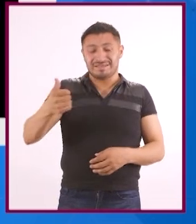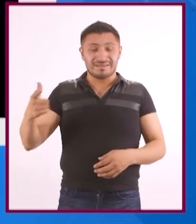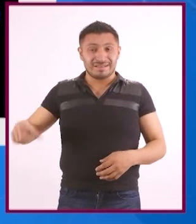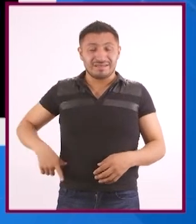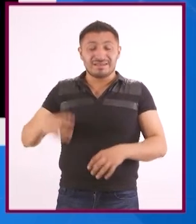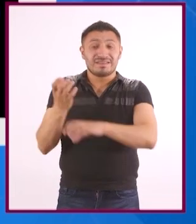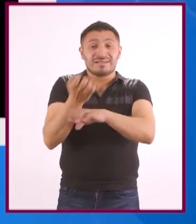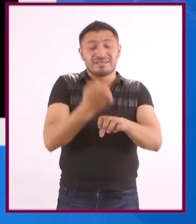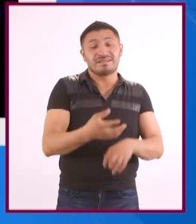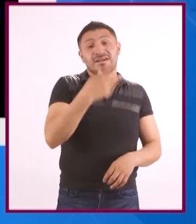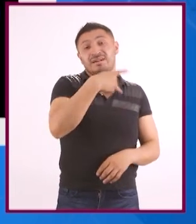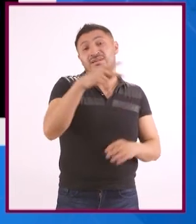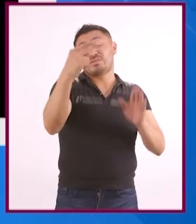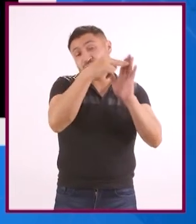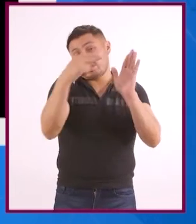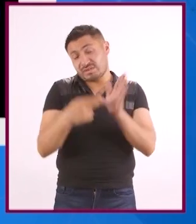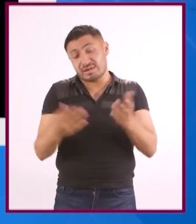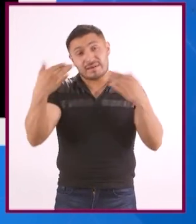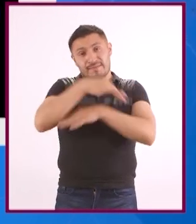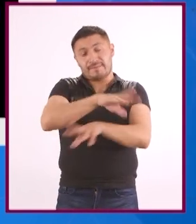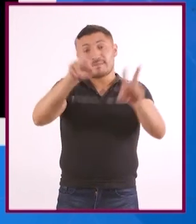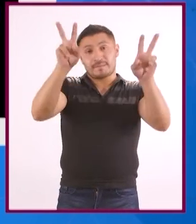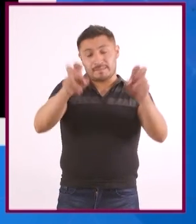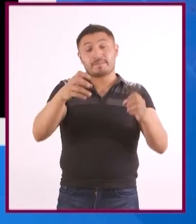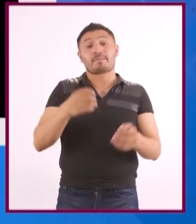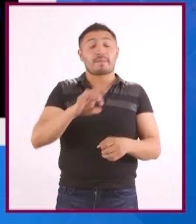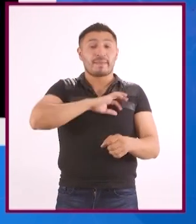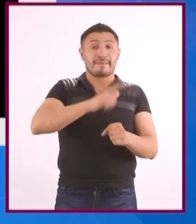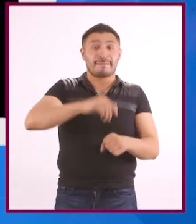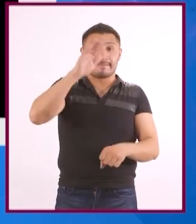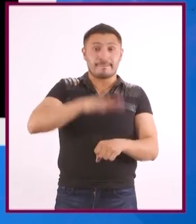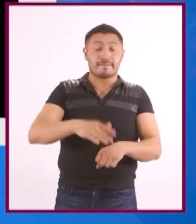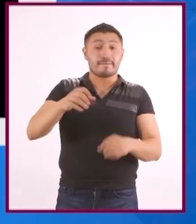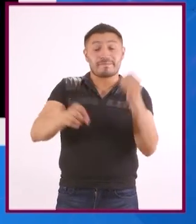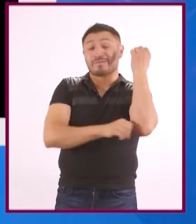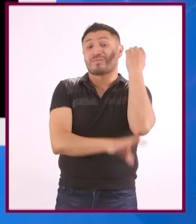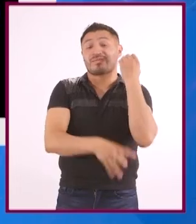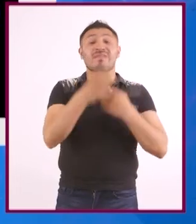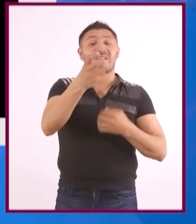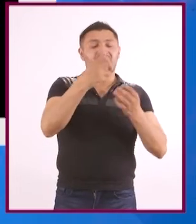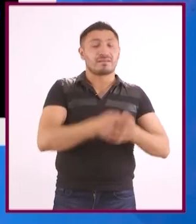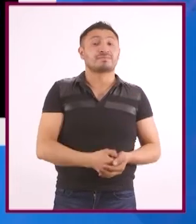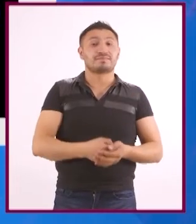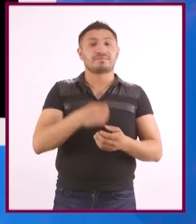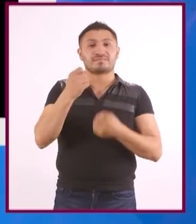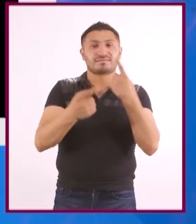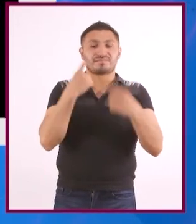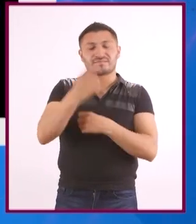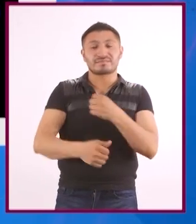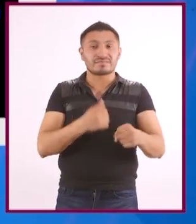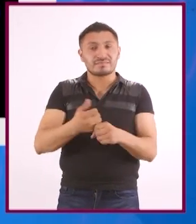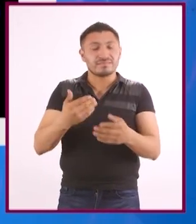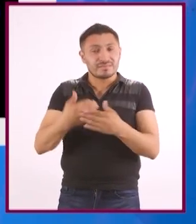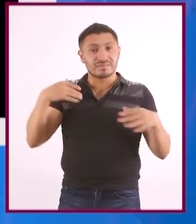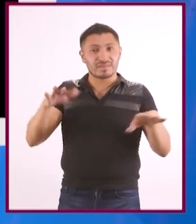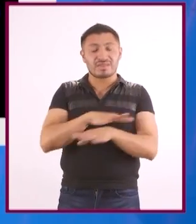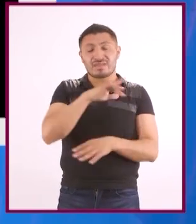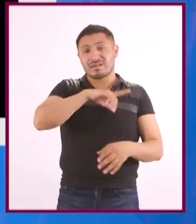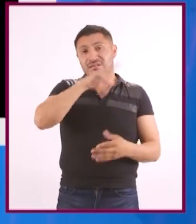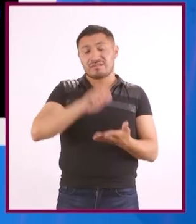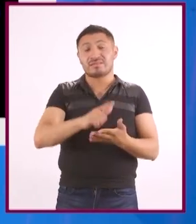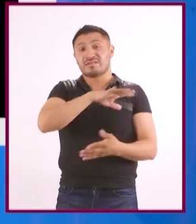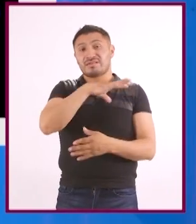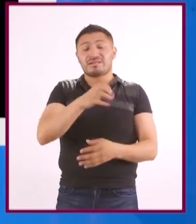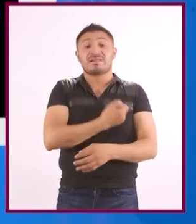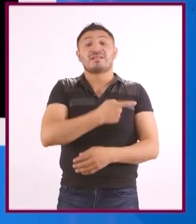propios lineamientos en la materia, ¿no? Especialmente en el caso del aborto. Hace un par de años se modificó la Ley General de